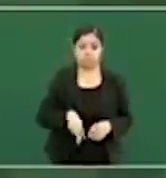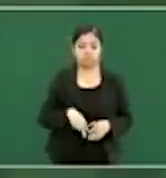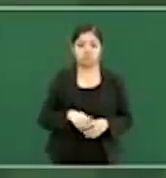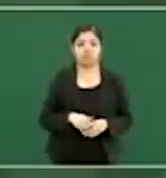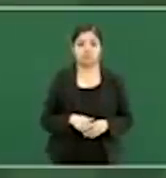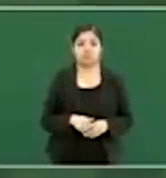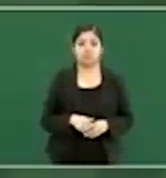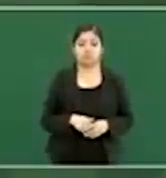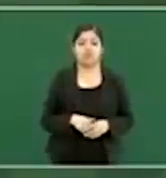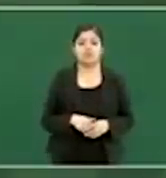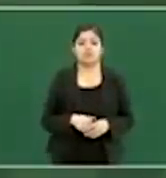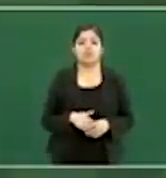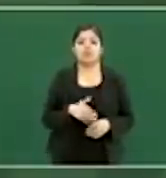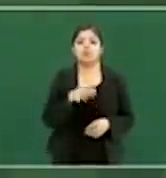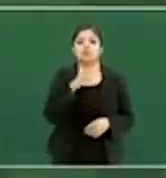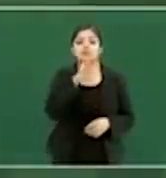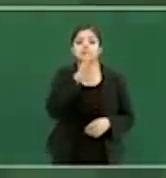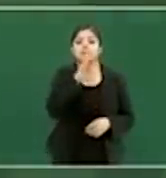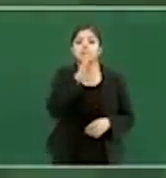O sea, no se le puede